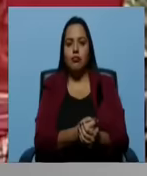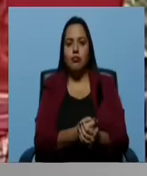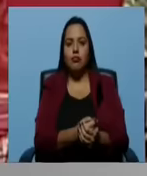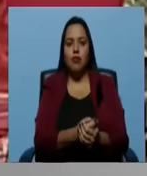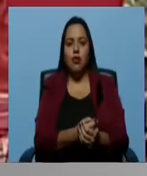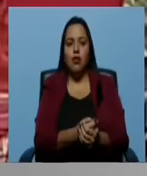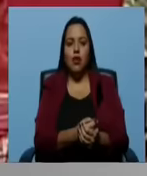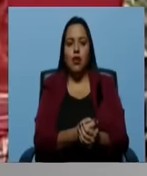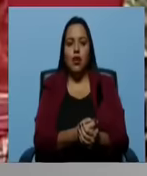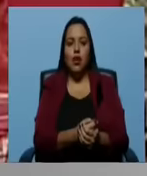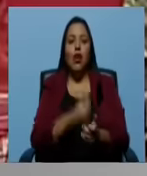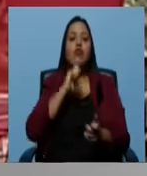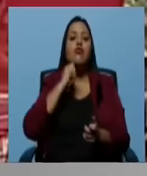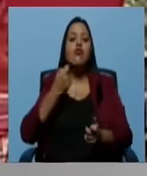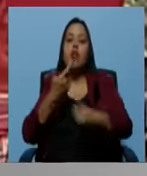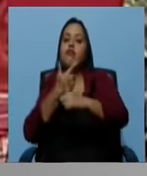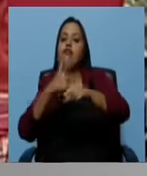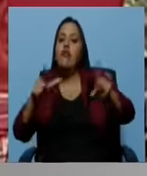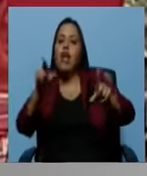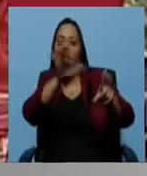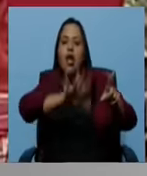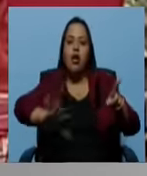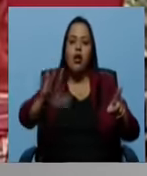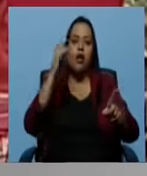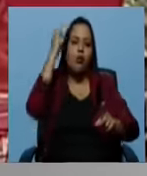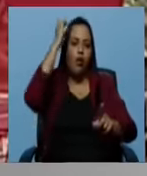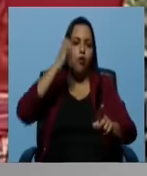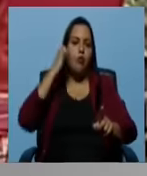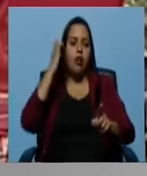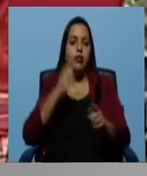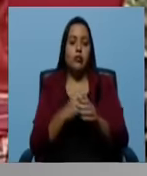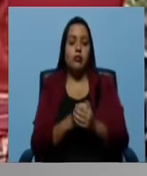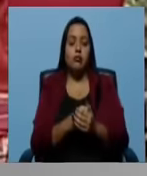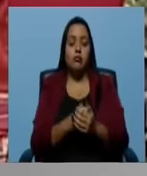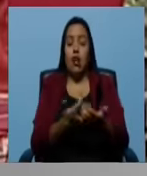Rusia los liberó del fascismo a toda Europa. No sé